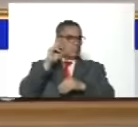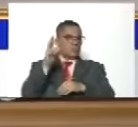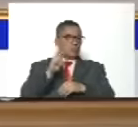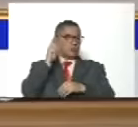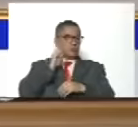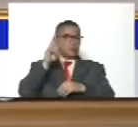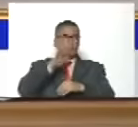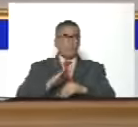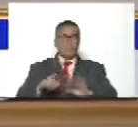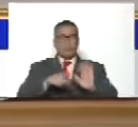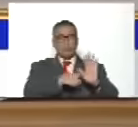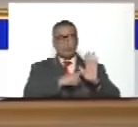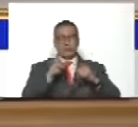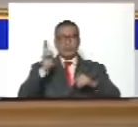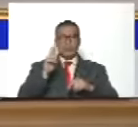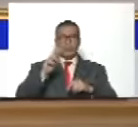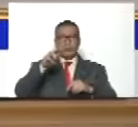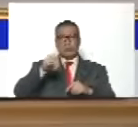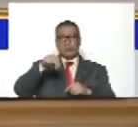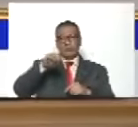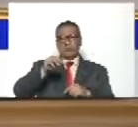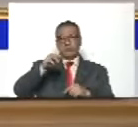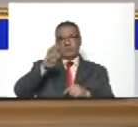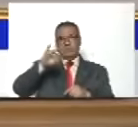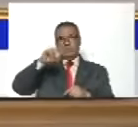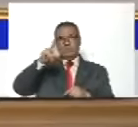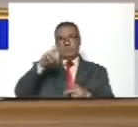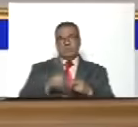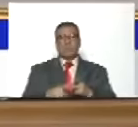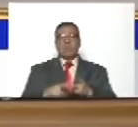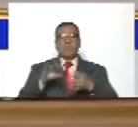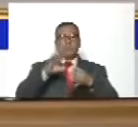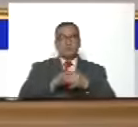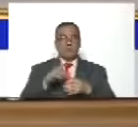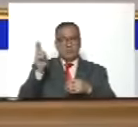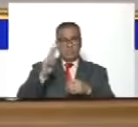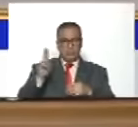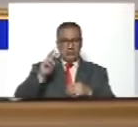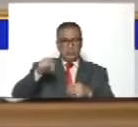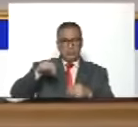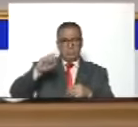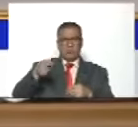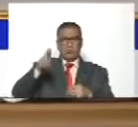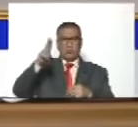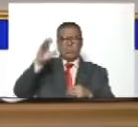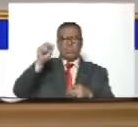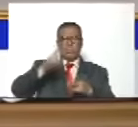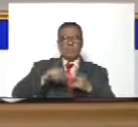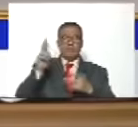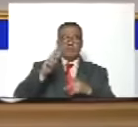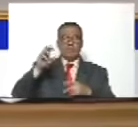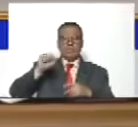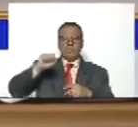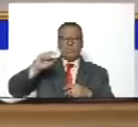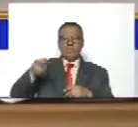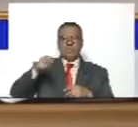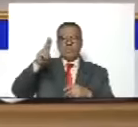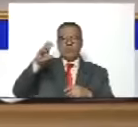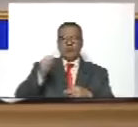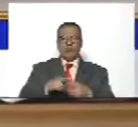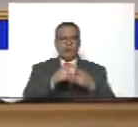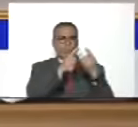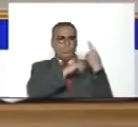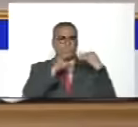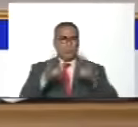República Bolivariana de Venezuela ante la República de Namibia, concurrente ante la República de Botsuana, la República de Zimbabue y